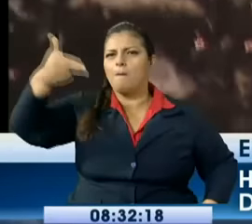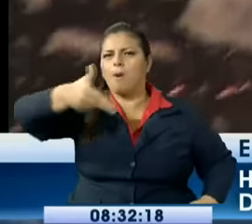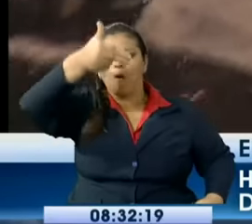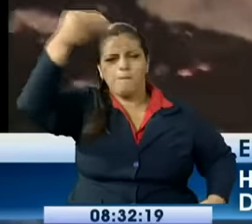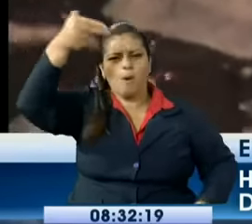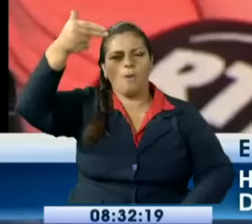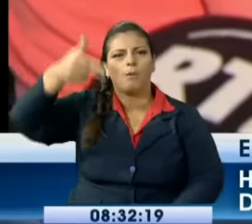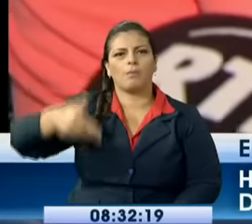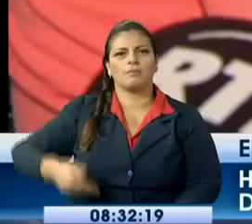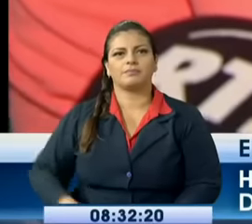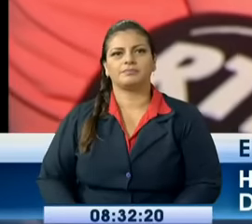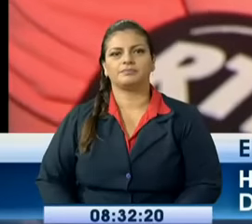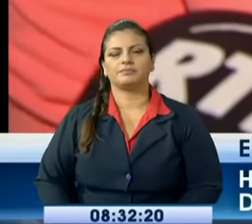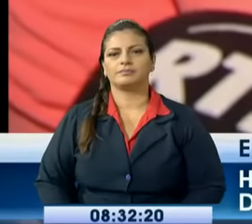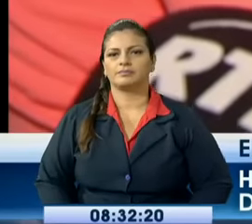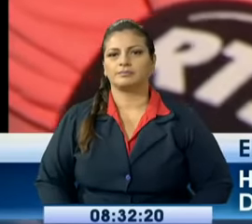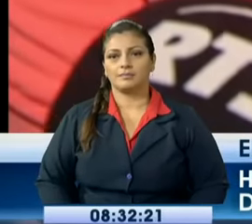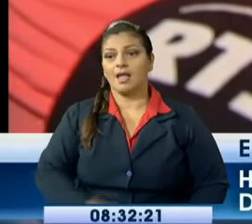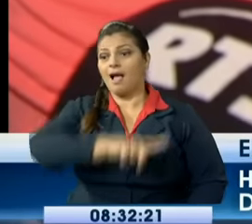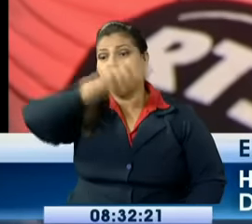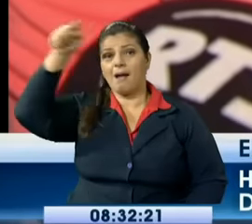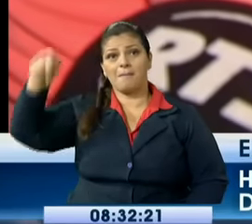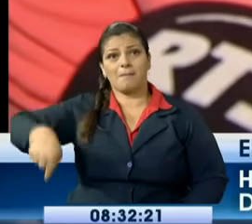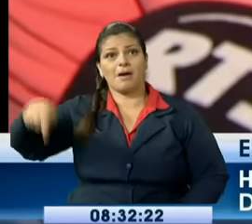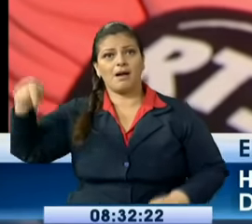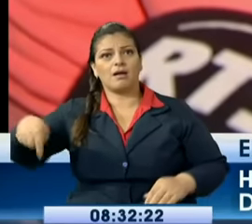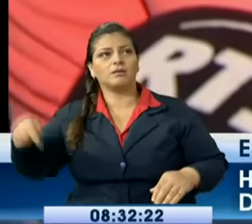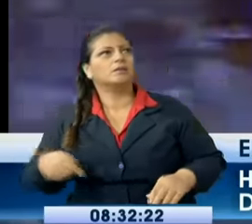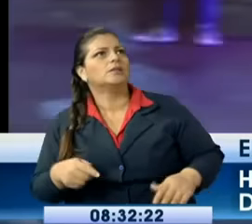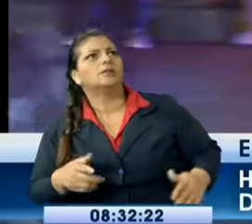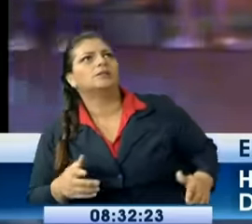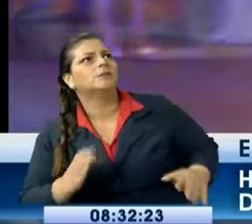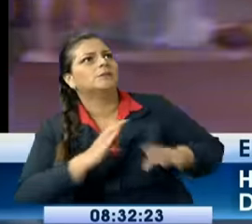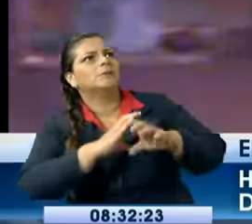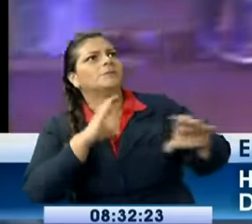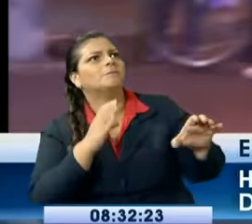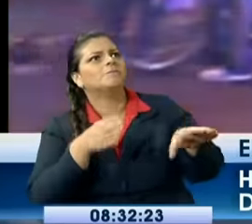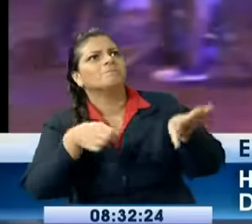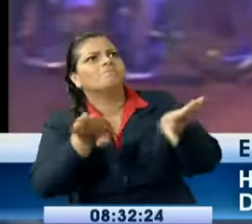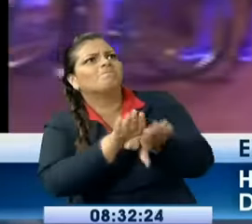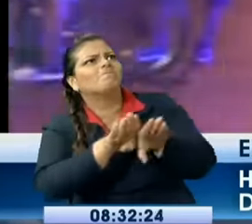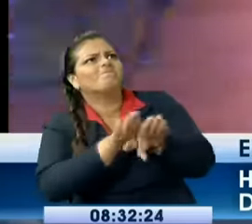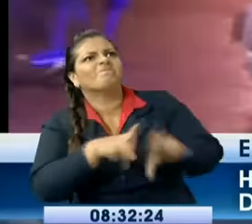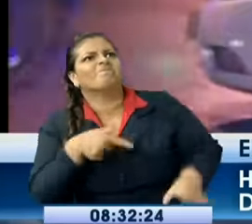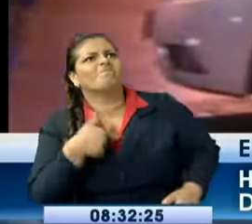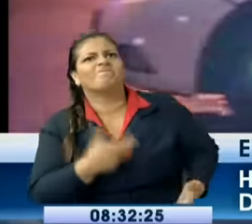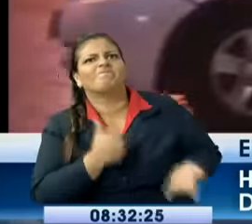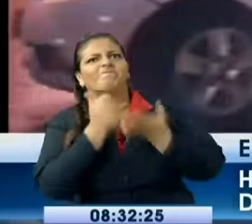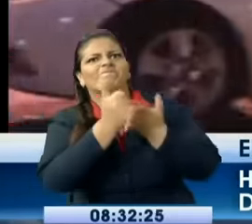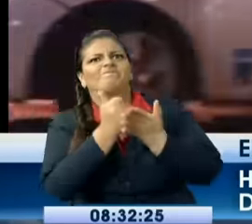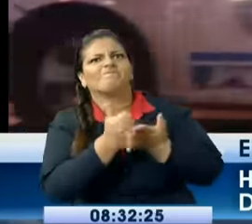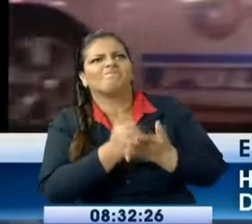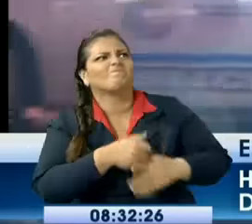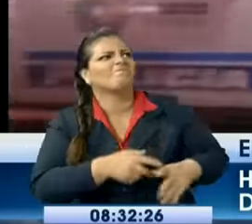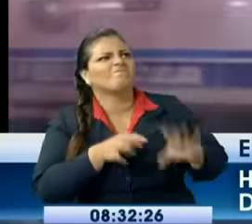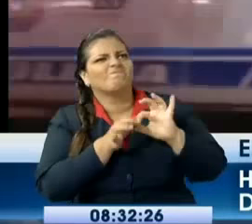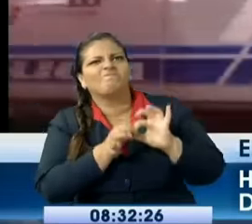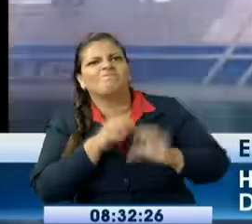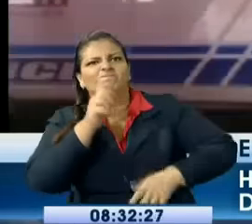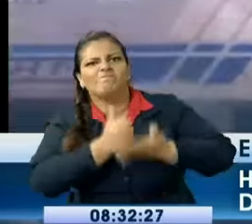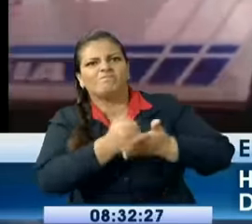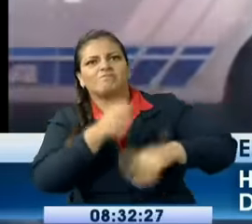por la ventana. Y al ver que no lo soltábamos, él se regresó y comenzó a disparar al bus. Los tres delincuentes se embarcaron en la unidad a la altura